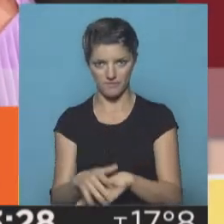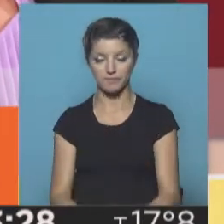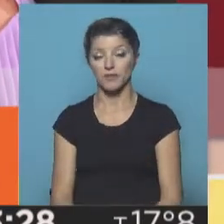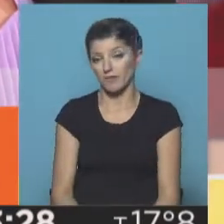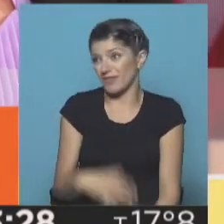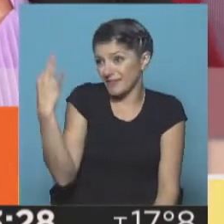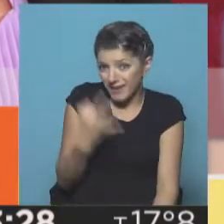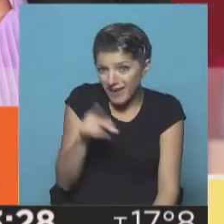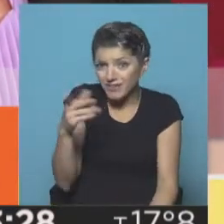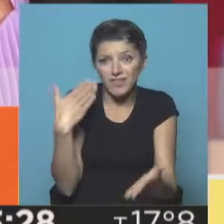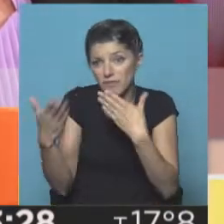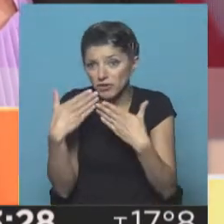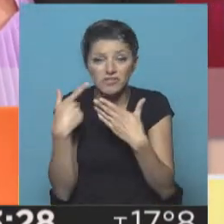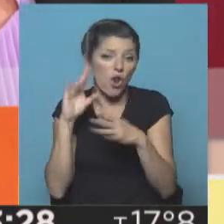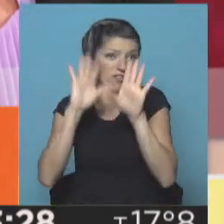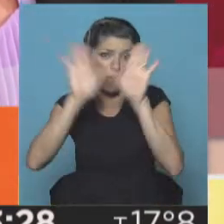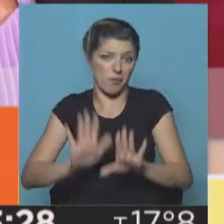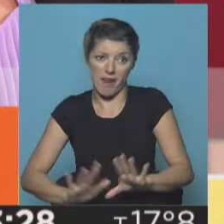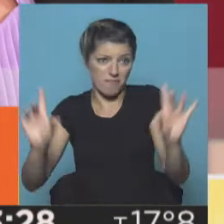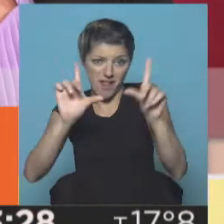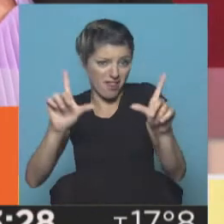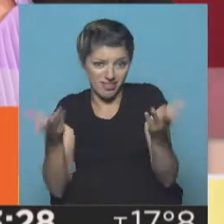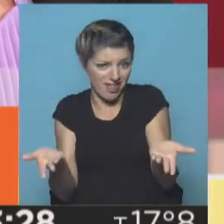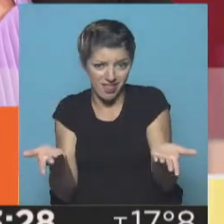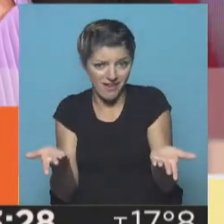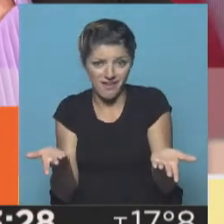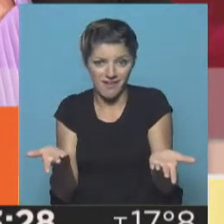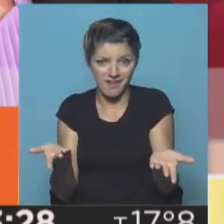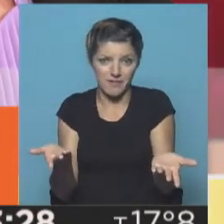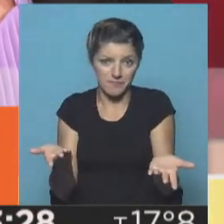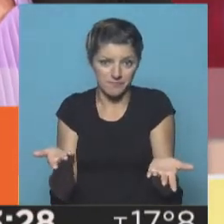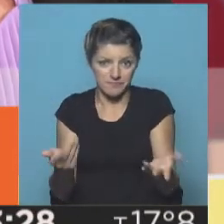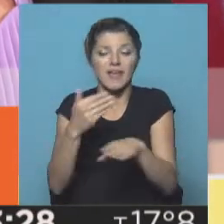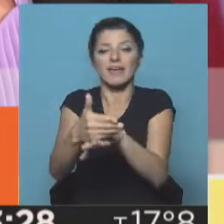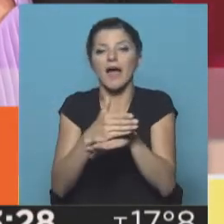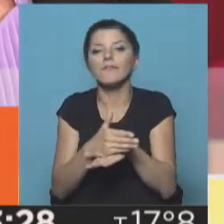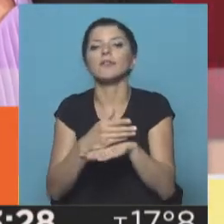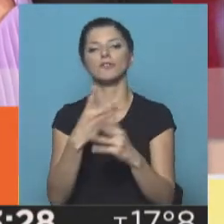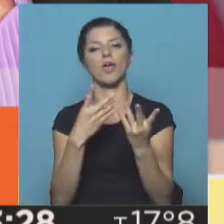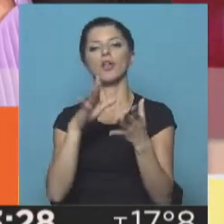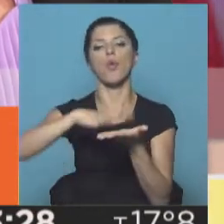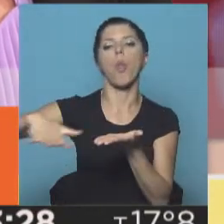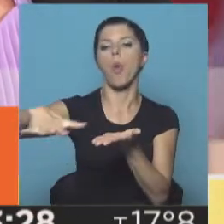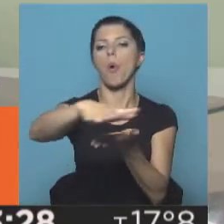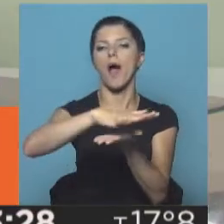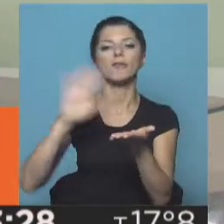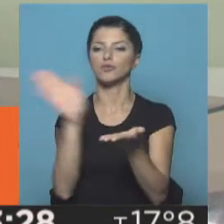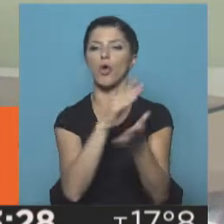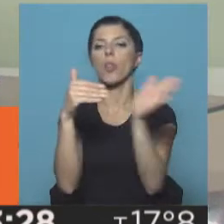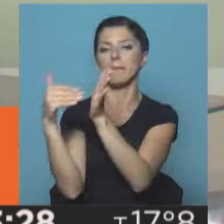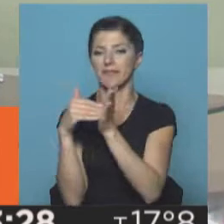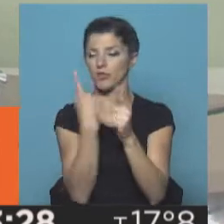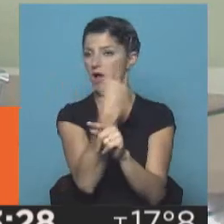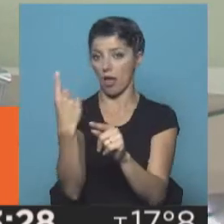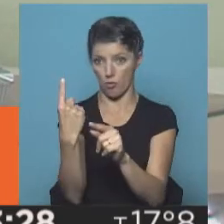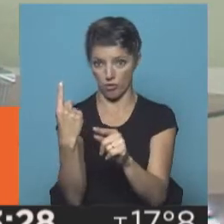realidad el debate es una puesta en escena, como cualquier otra puesta en escena, que tiene una construcción escenográfica en función de la cual los candidatos se desempeñan, y